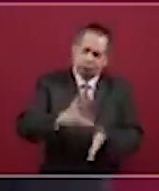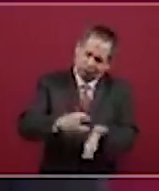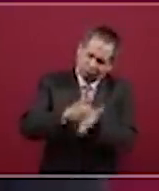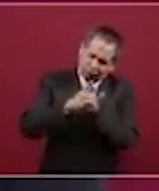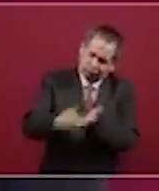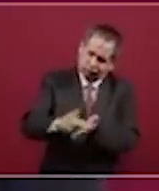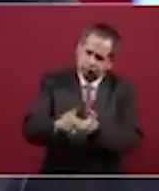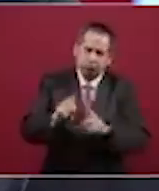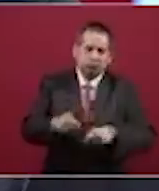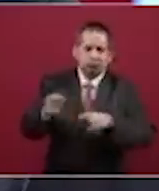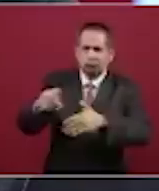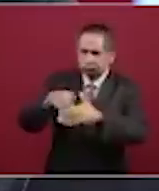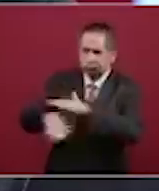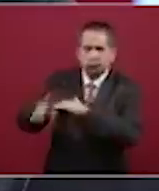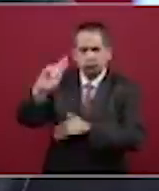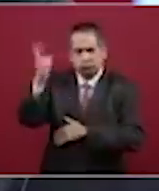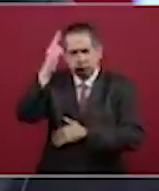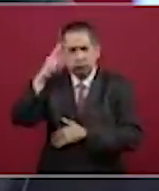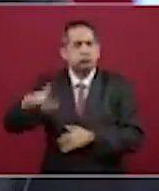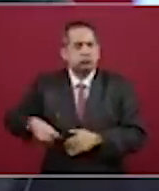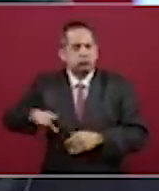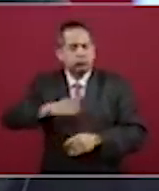que garantizar